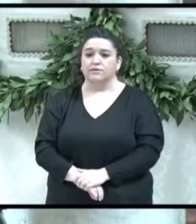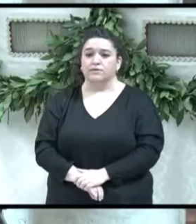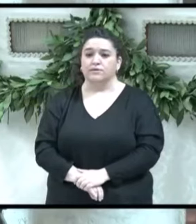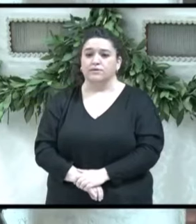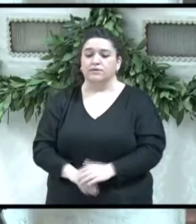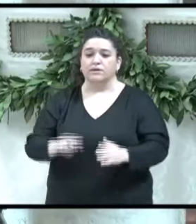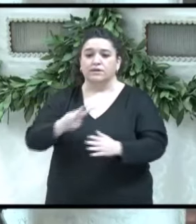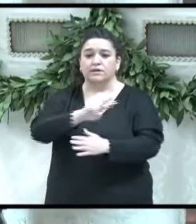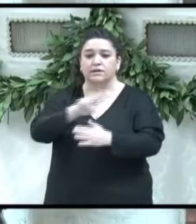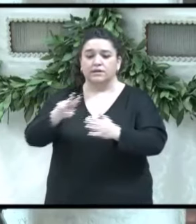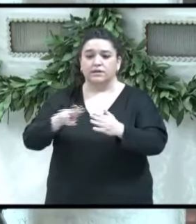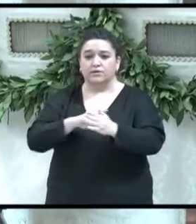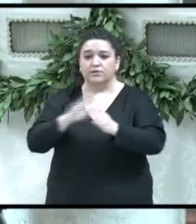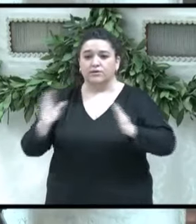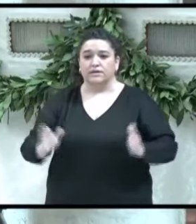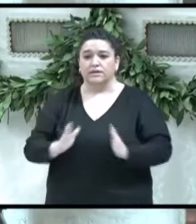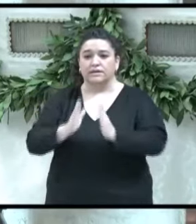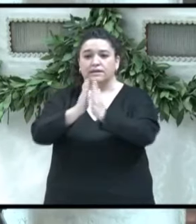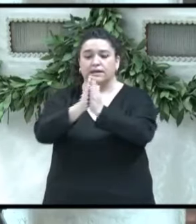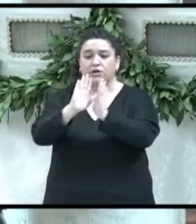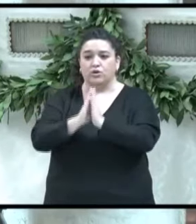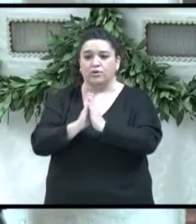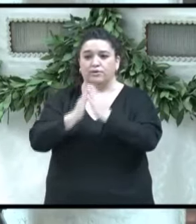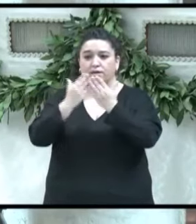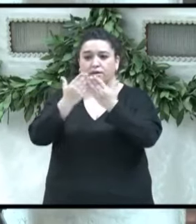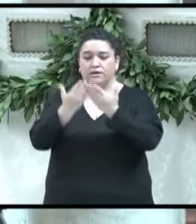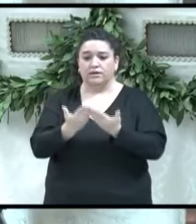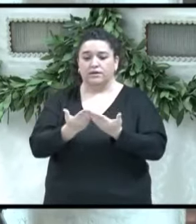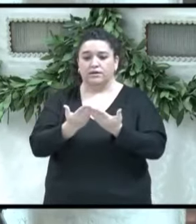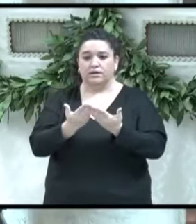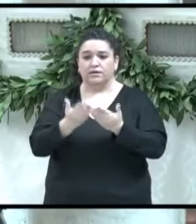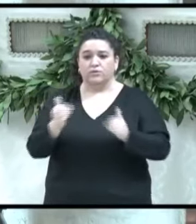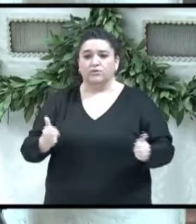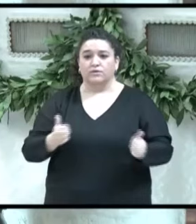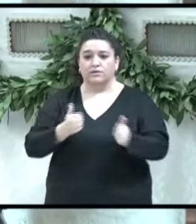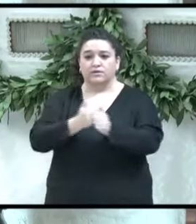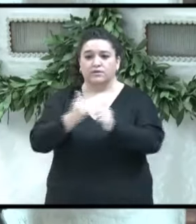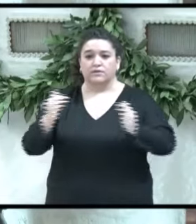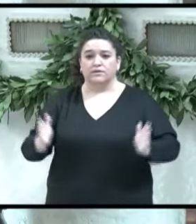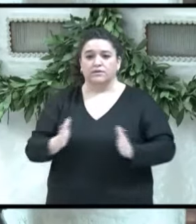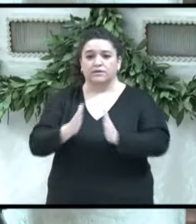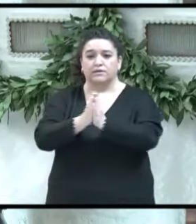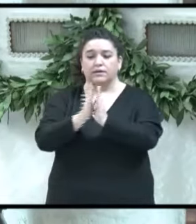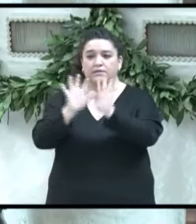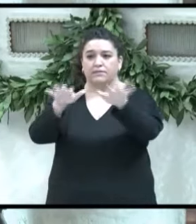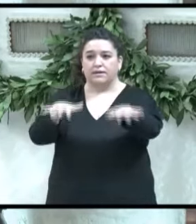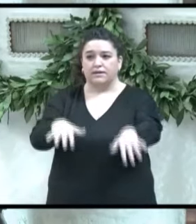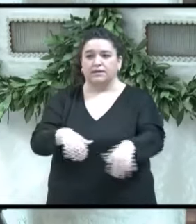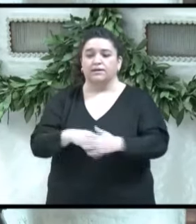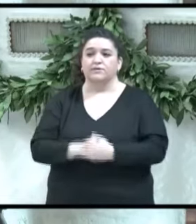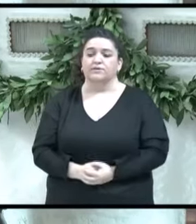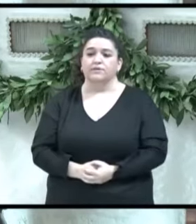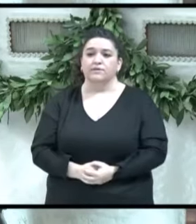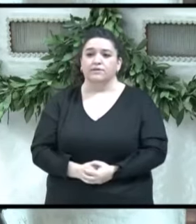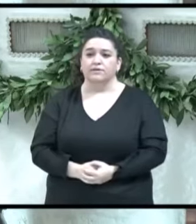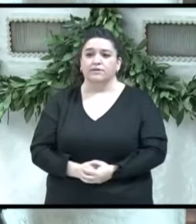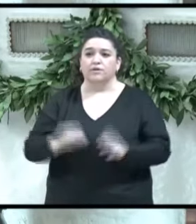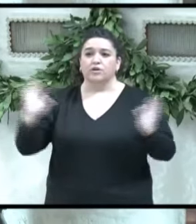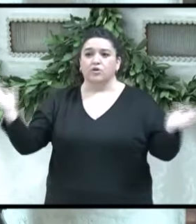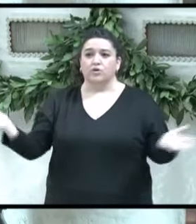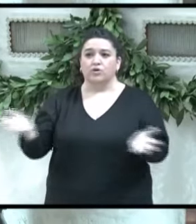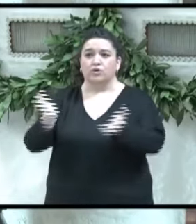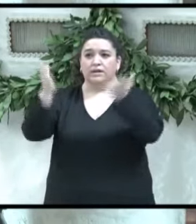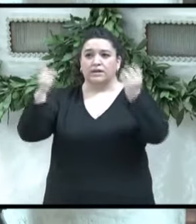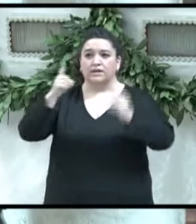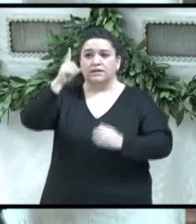espíritu lectura del Santo Evangelio según San Mateo